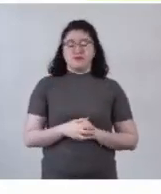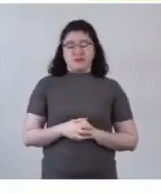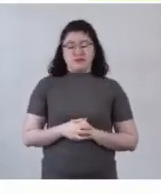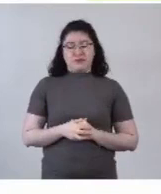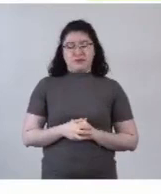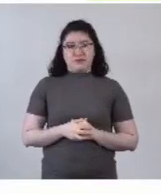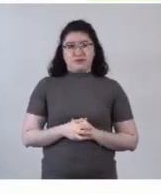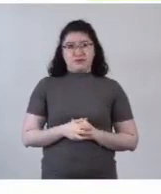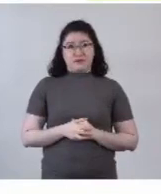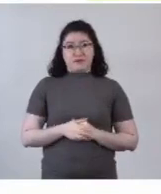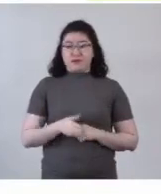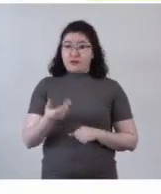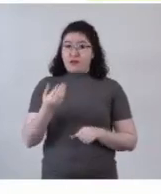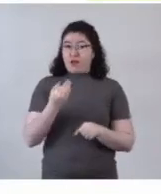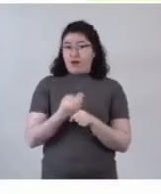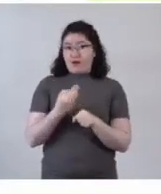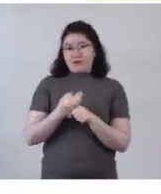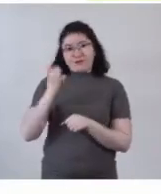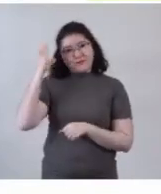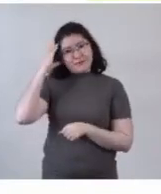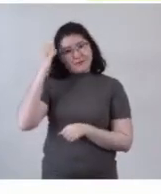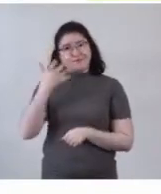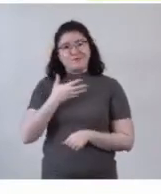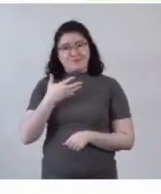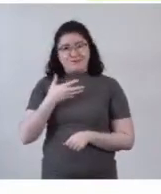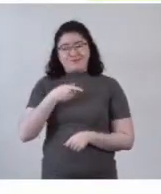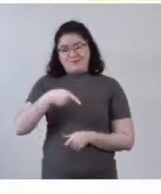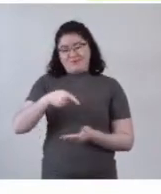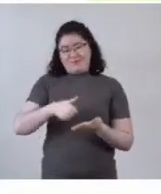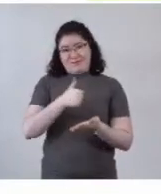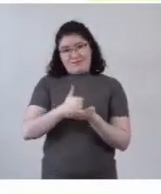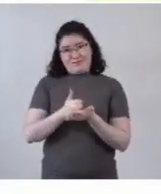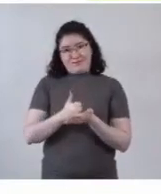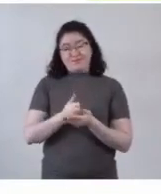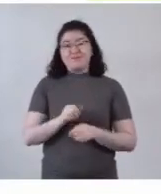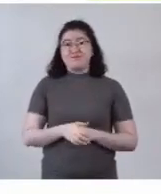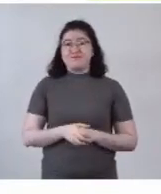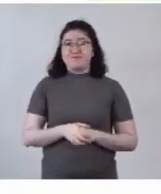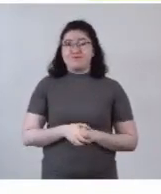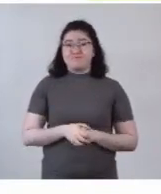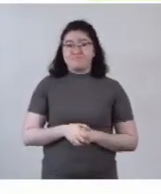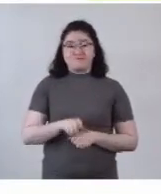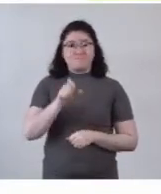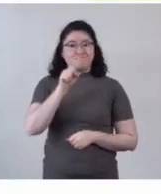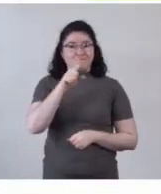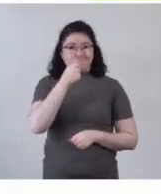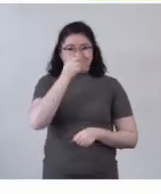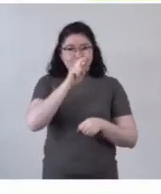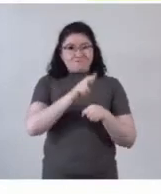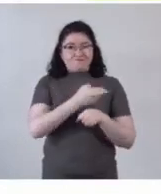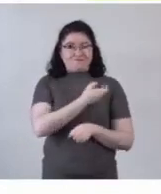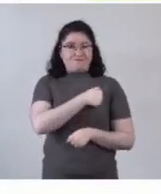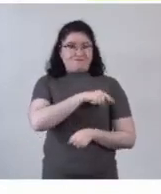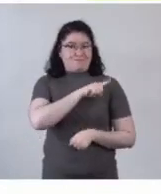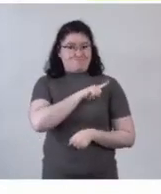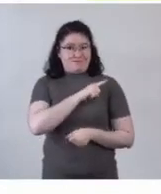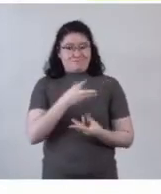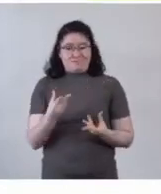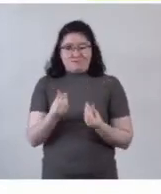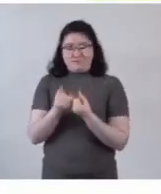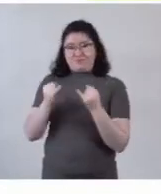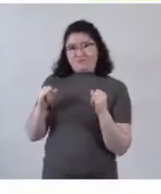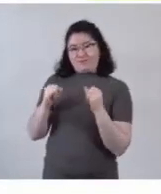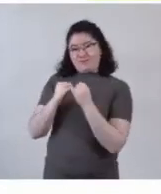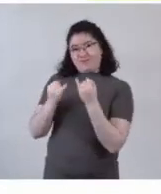de disponibilidad de camas con capacidad para la ciudad. Entonces sigue siendo la Secretaría de Salud con los institutos nacionales